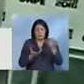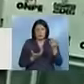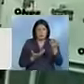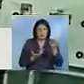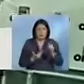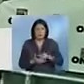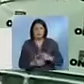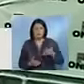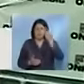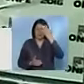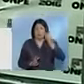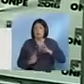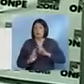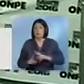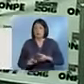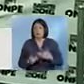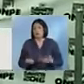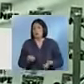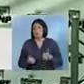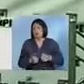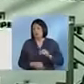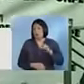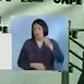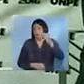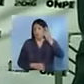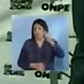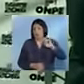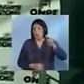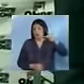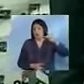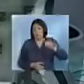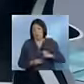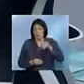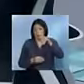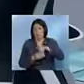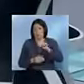finalmente estos resultados que definirán cuál es el futuro de la segunda vuelta.